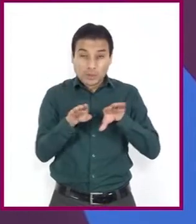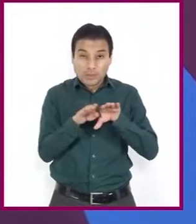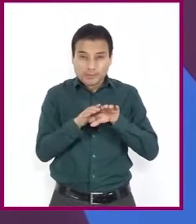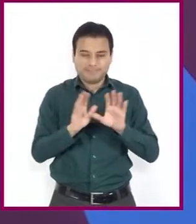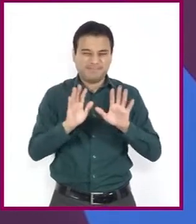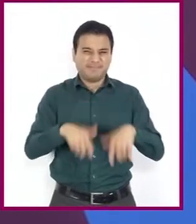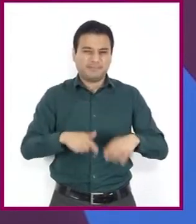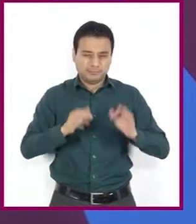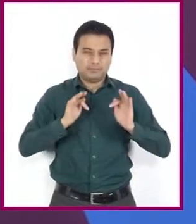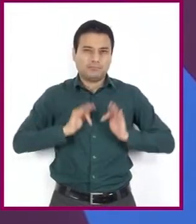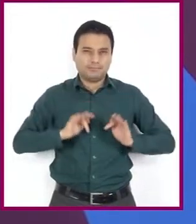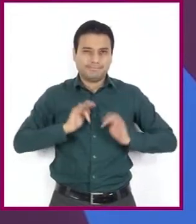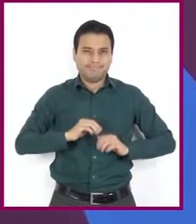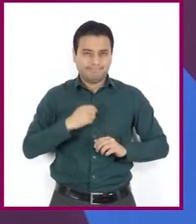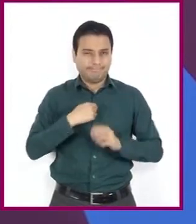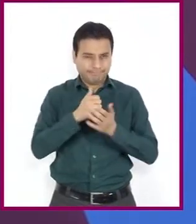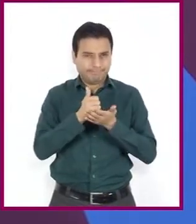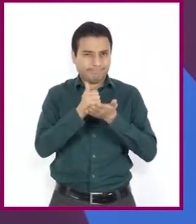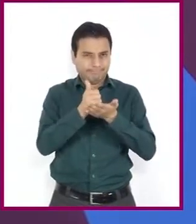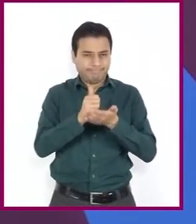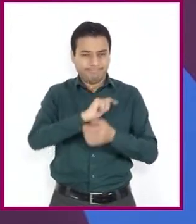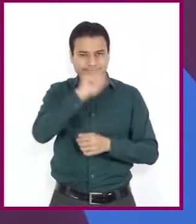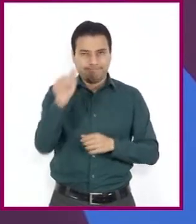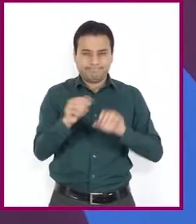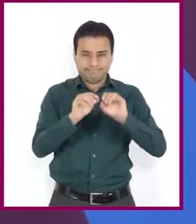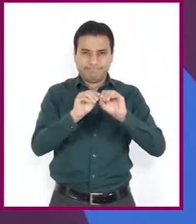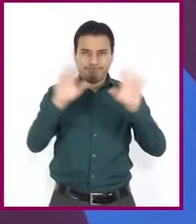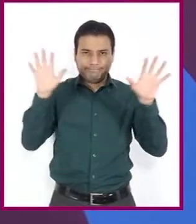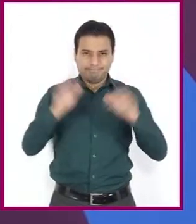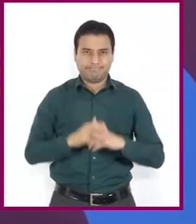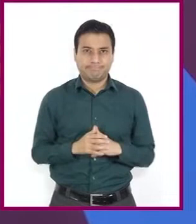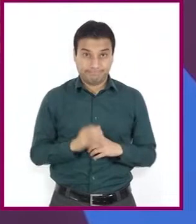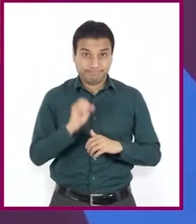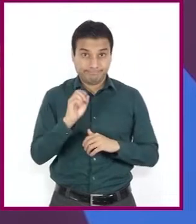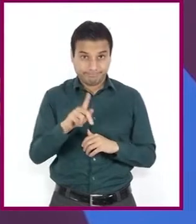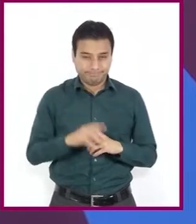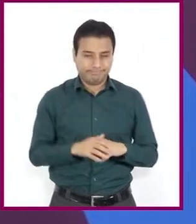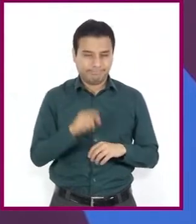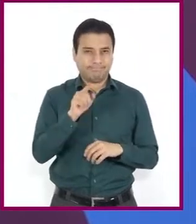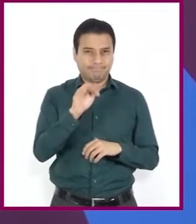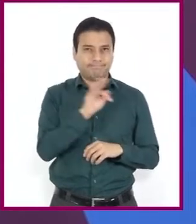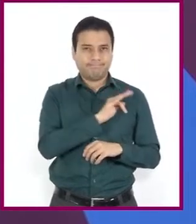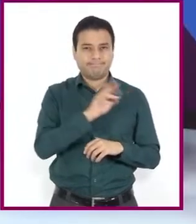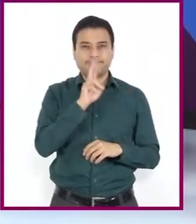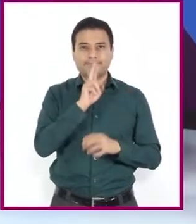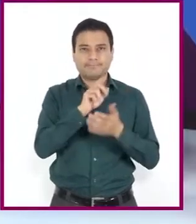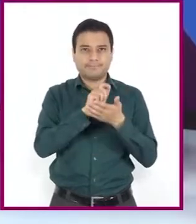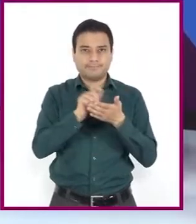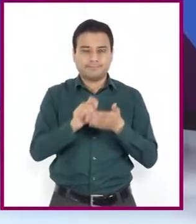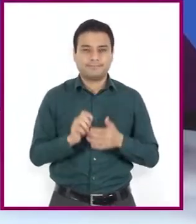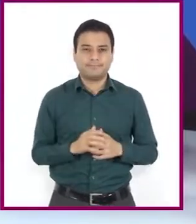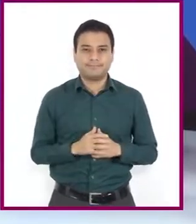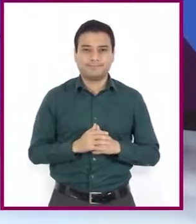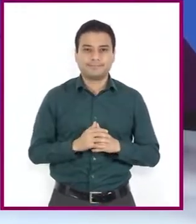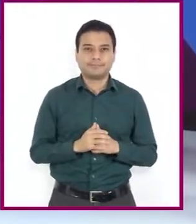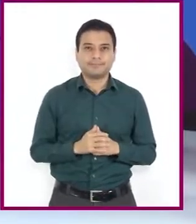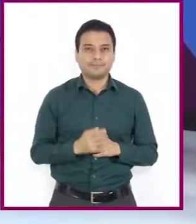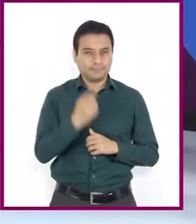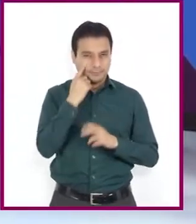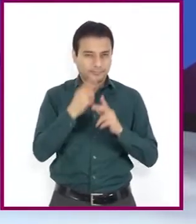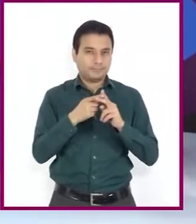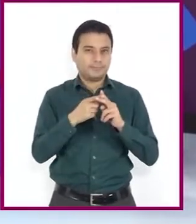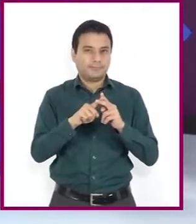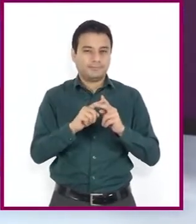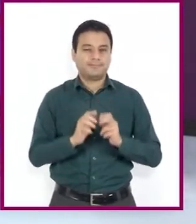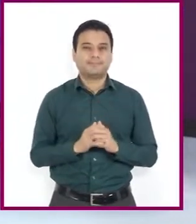Seguiremos trabajando para que les quede claro los conceptos y puedan llenarla por sí solos. Comencemos con